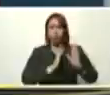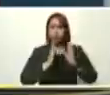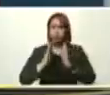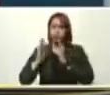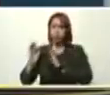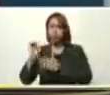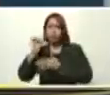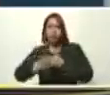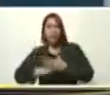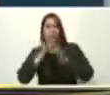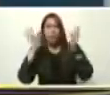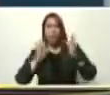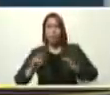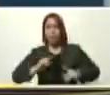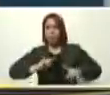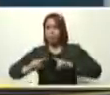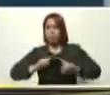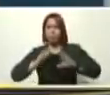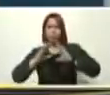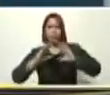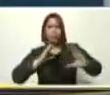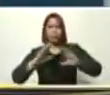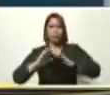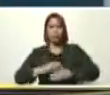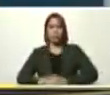sin formas de acción, de comunicación.